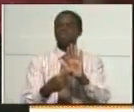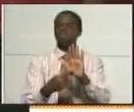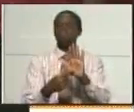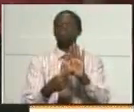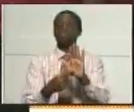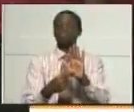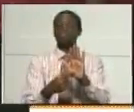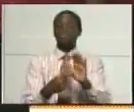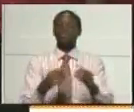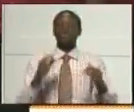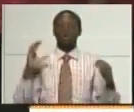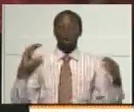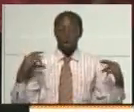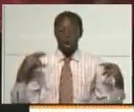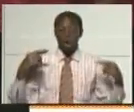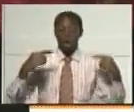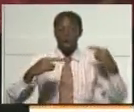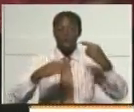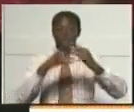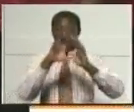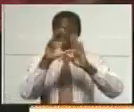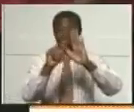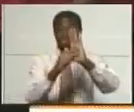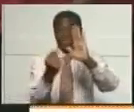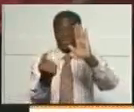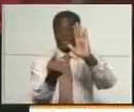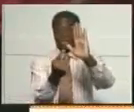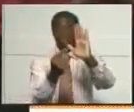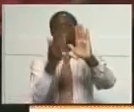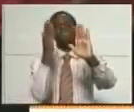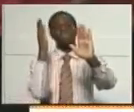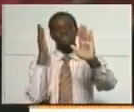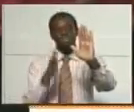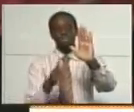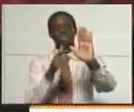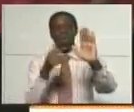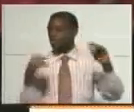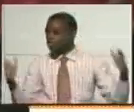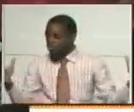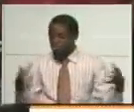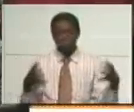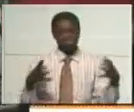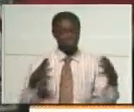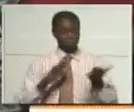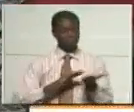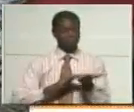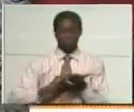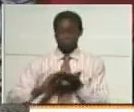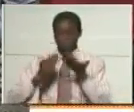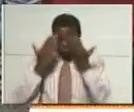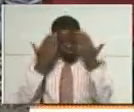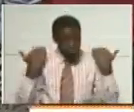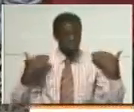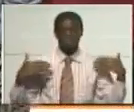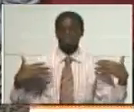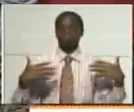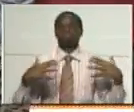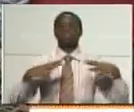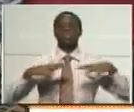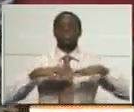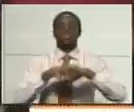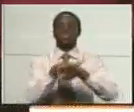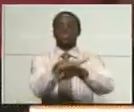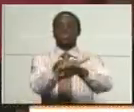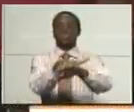la constituyente tiene que ser nuestro camino de redención, de reunificación, a través de un